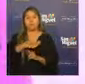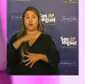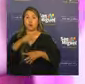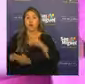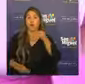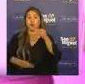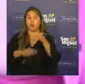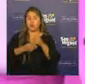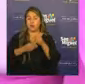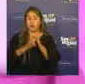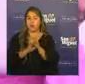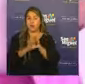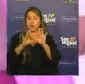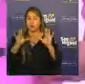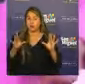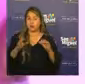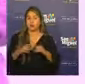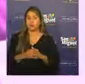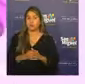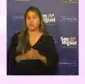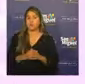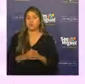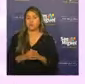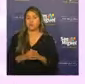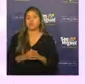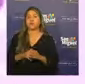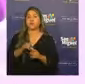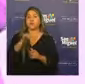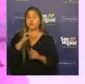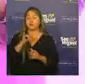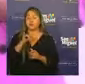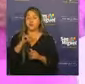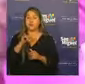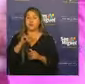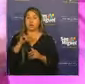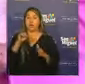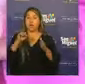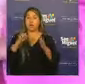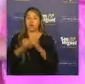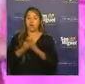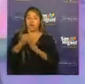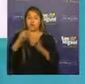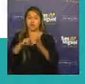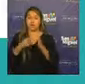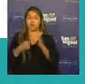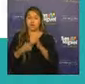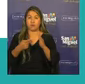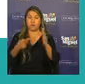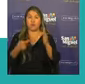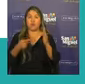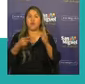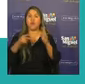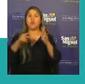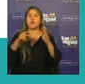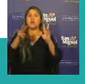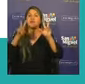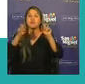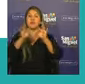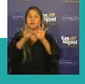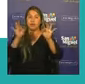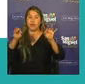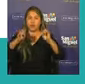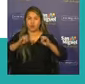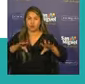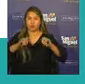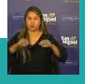algo que al final tuvimos ahí un problema técnico que tiene que ver con educación. Saludar ahí